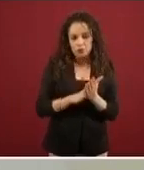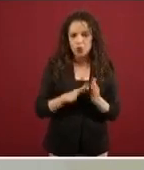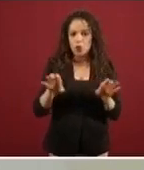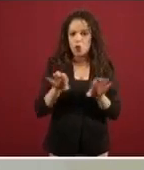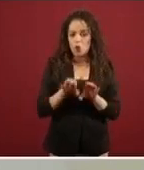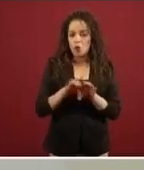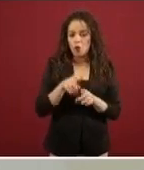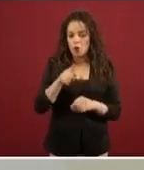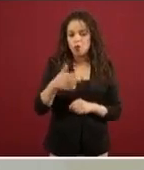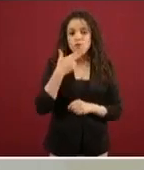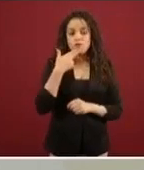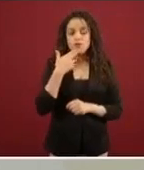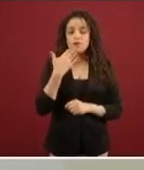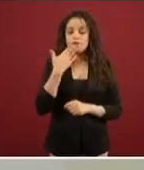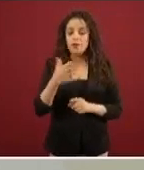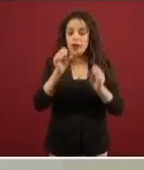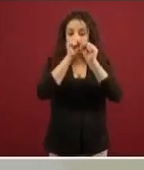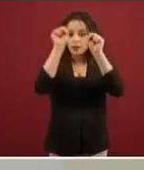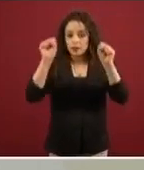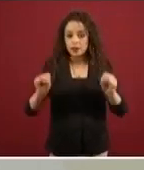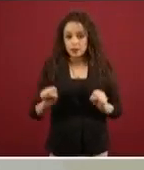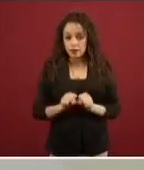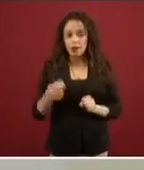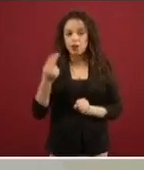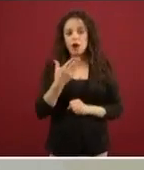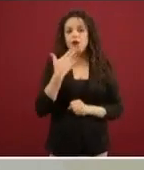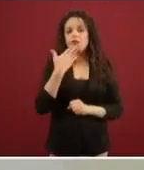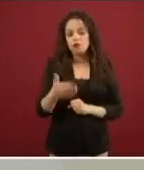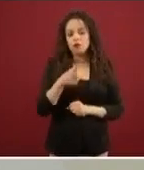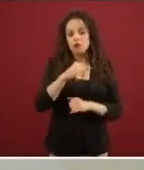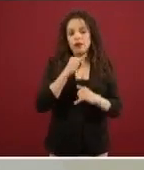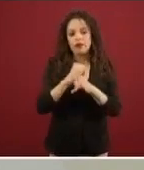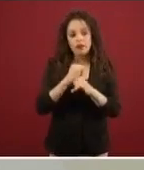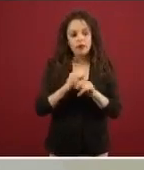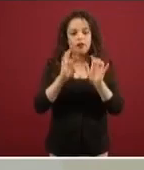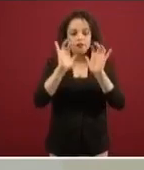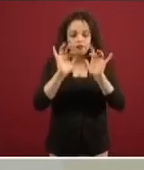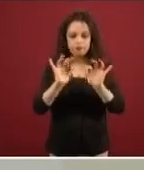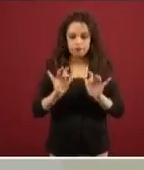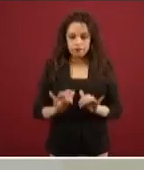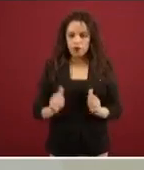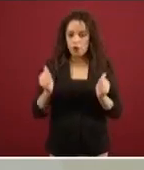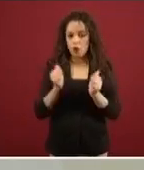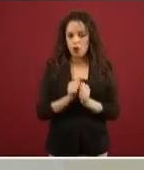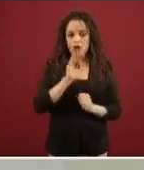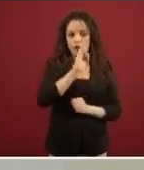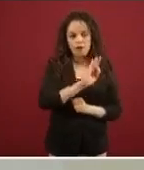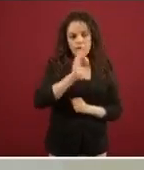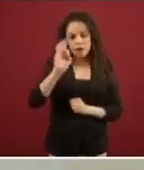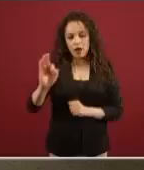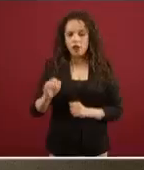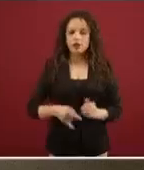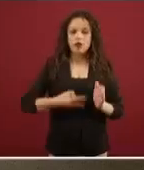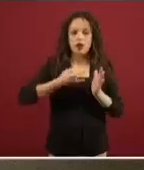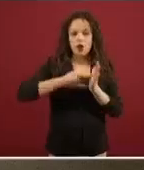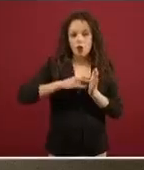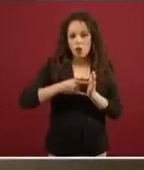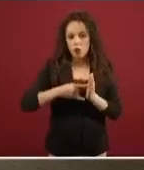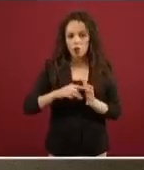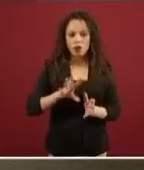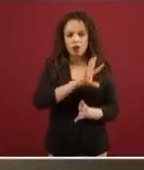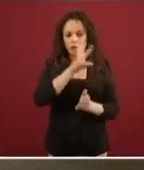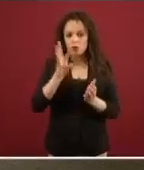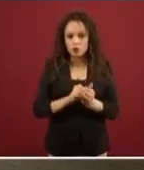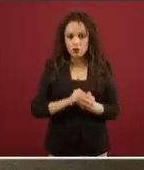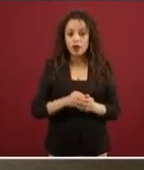es también, lógicamente, ingresar a esa plataforma y con los puntos y las fechas de corte, las horas de corte, extraer la